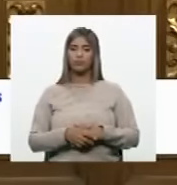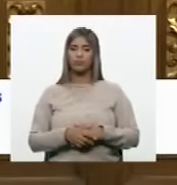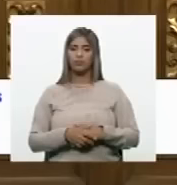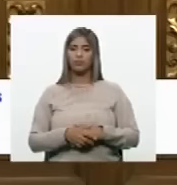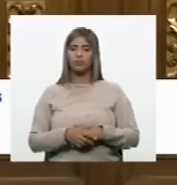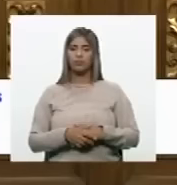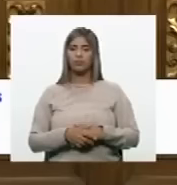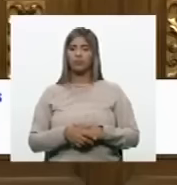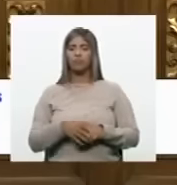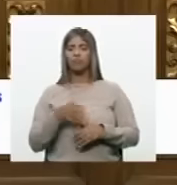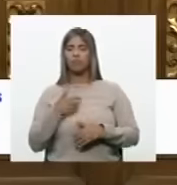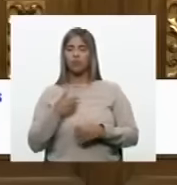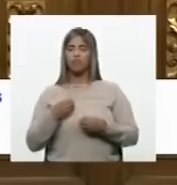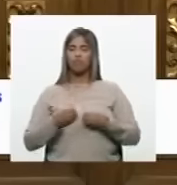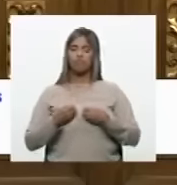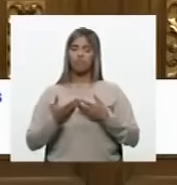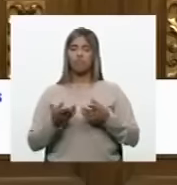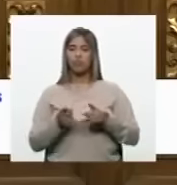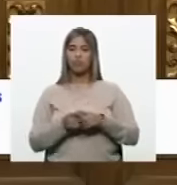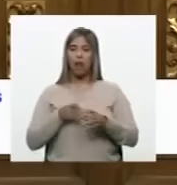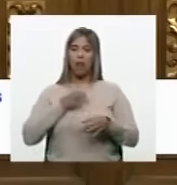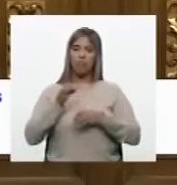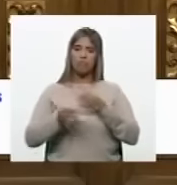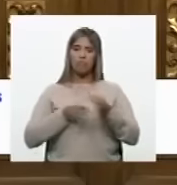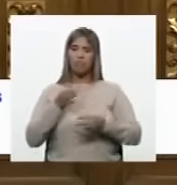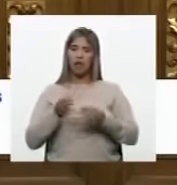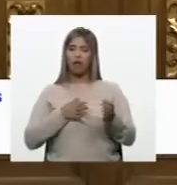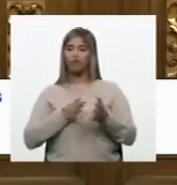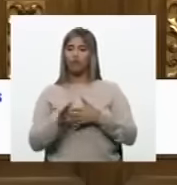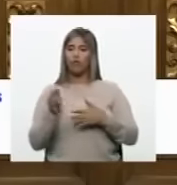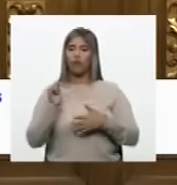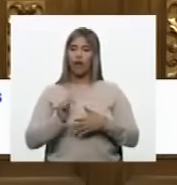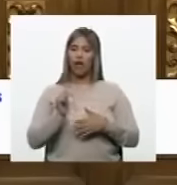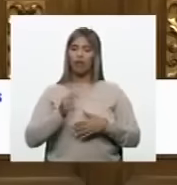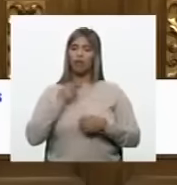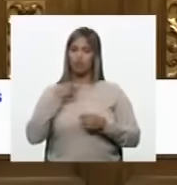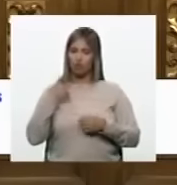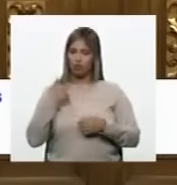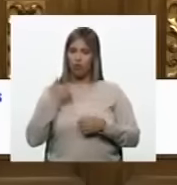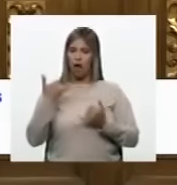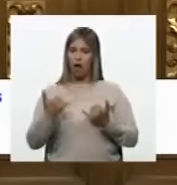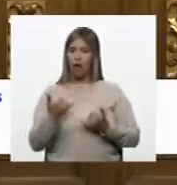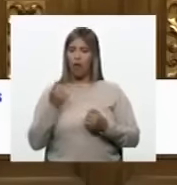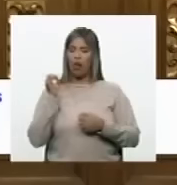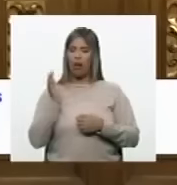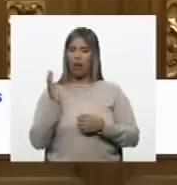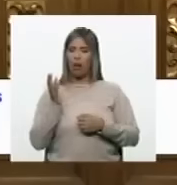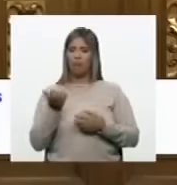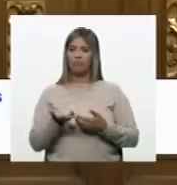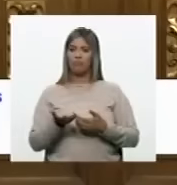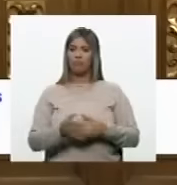un poco para dar contexto a este discurso,